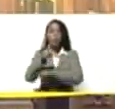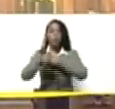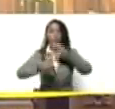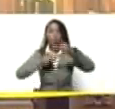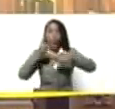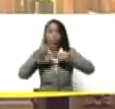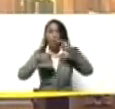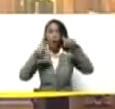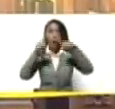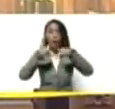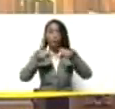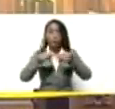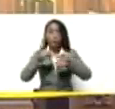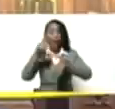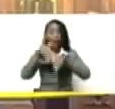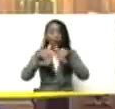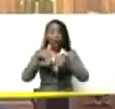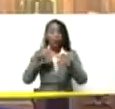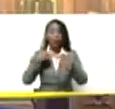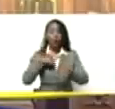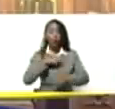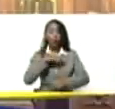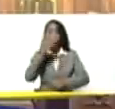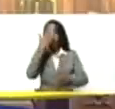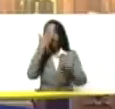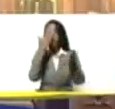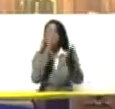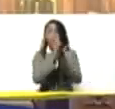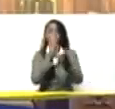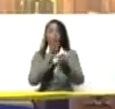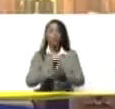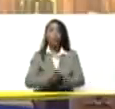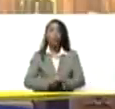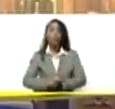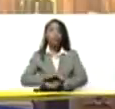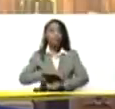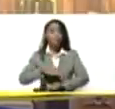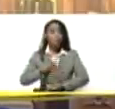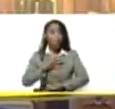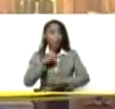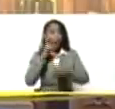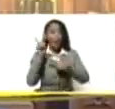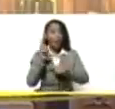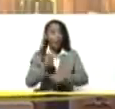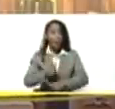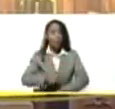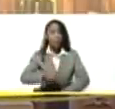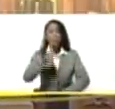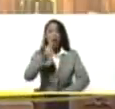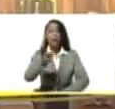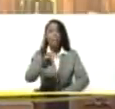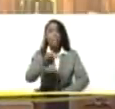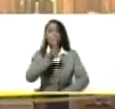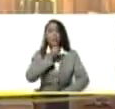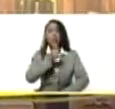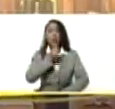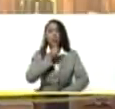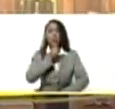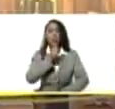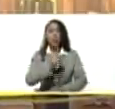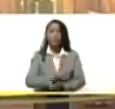emprendiendo en cada comunidad en cada escuela en cada liceo en cada universidad jóvenes adultos mayores con ganas de hacer país